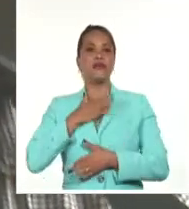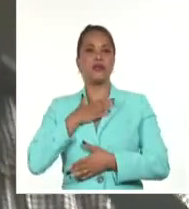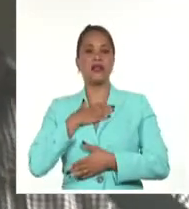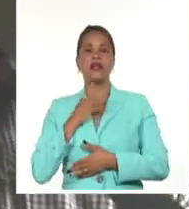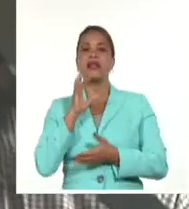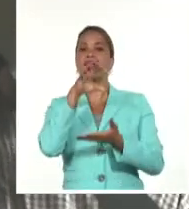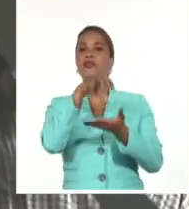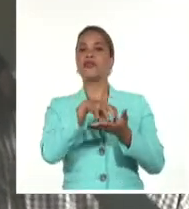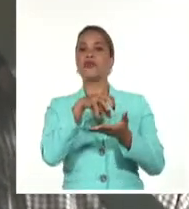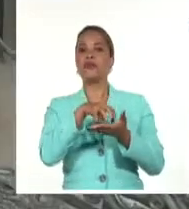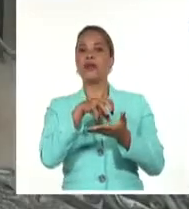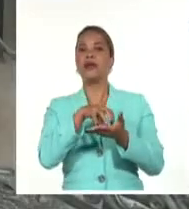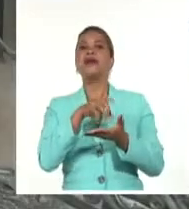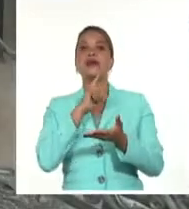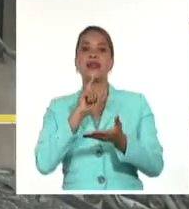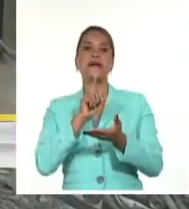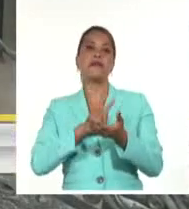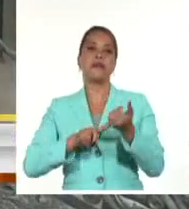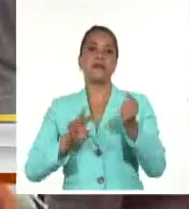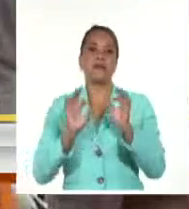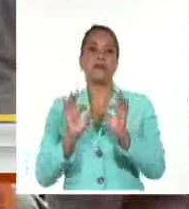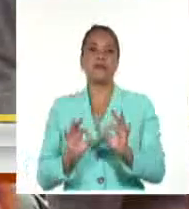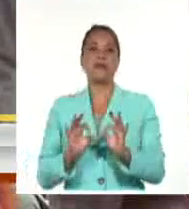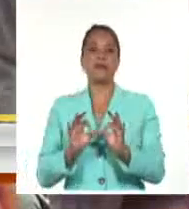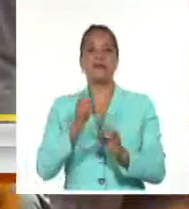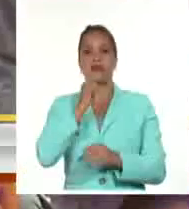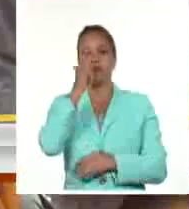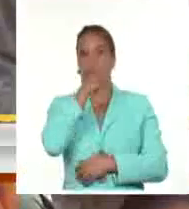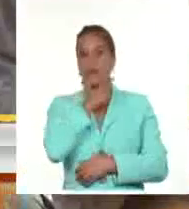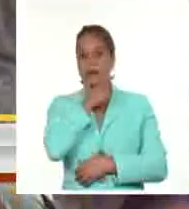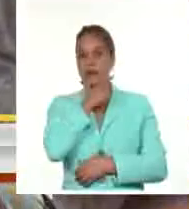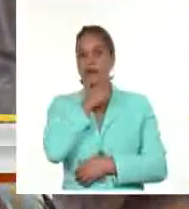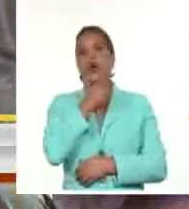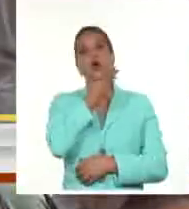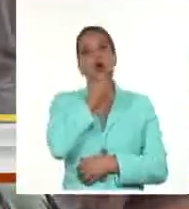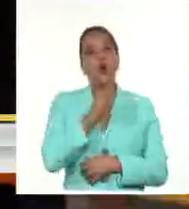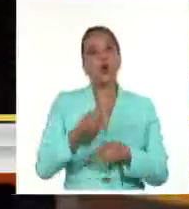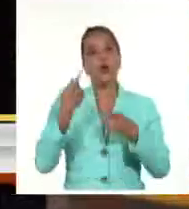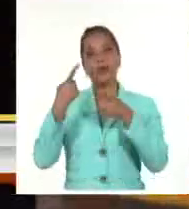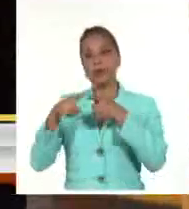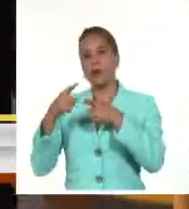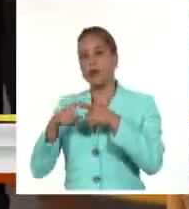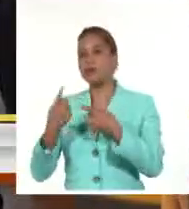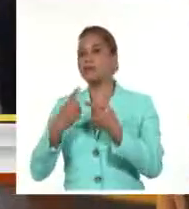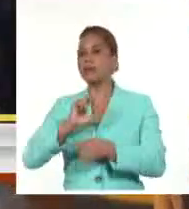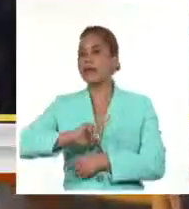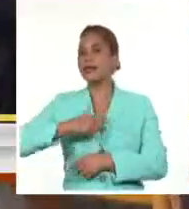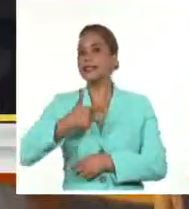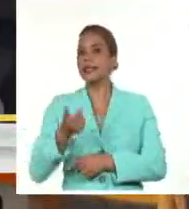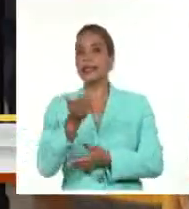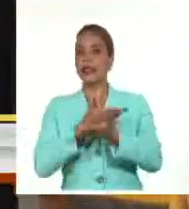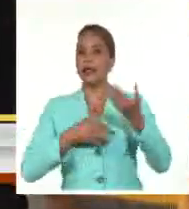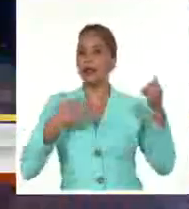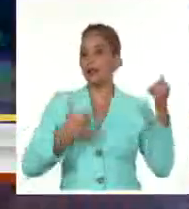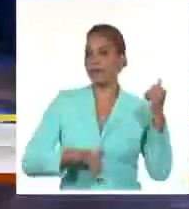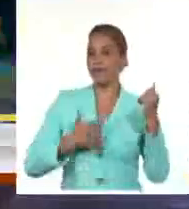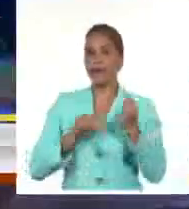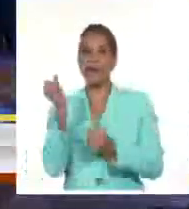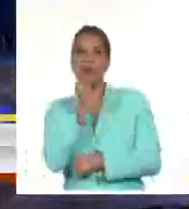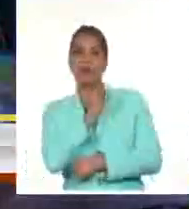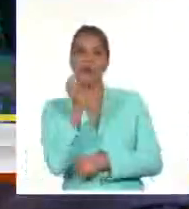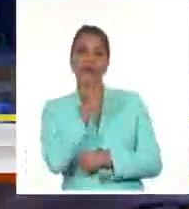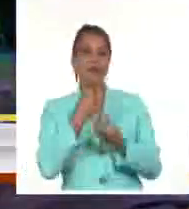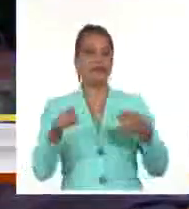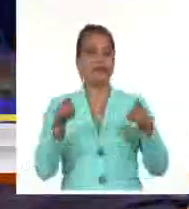ciudad de los portales desde la casa del joven creador bardo muy jóvenes y otros con mayor experiencia intercambiaron guitarras armónicos letras